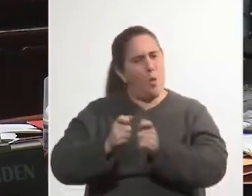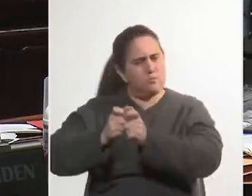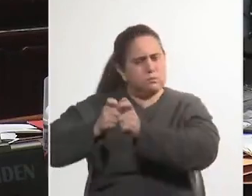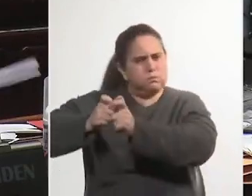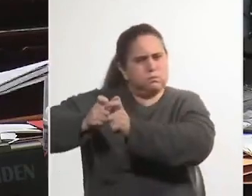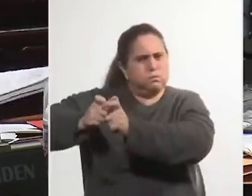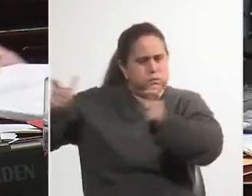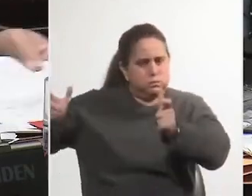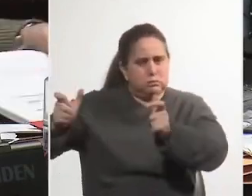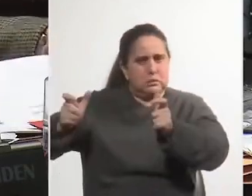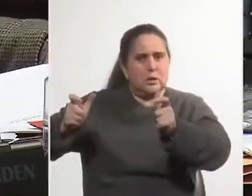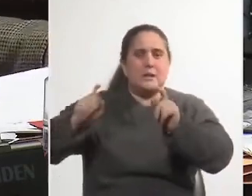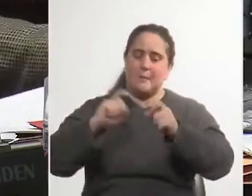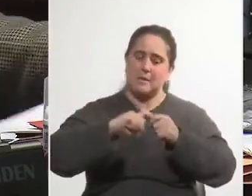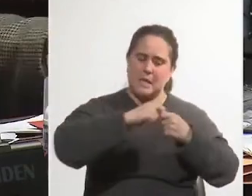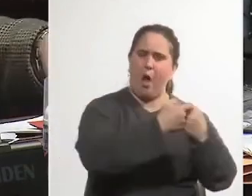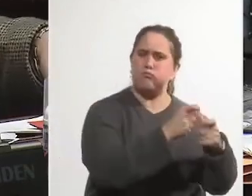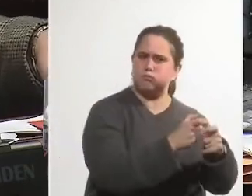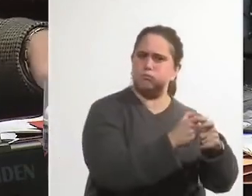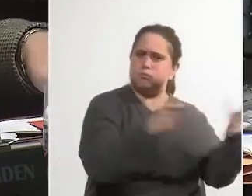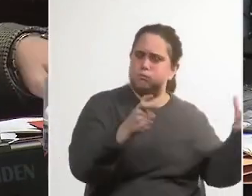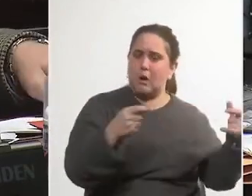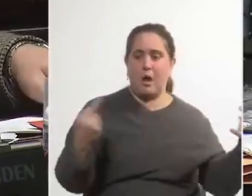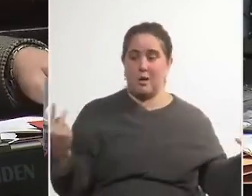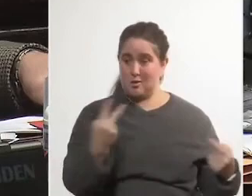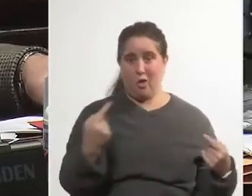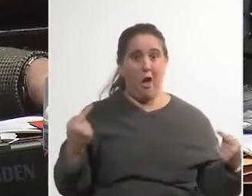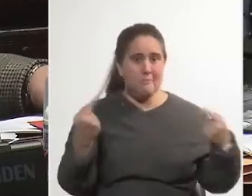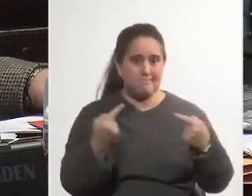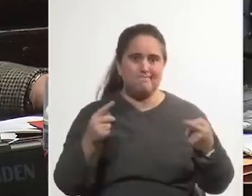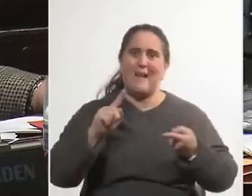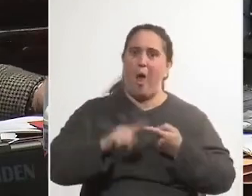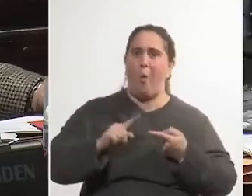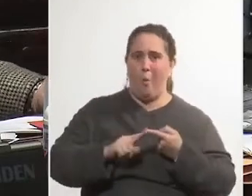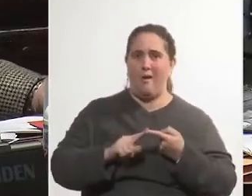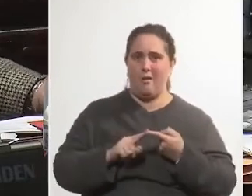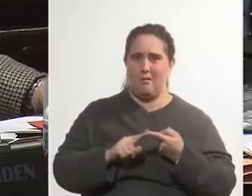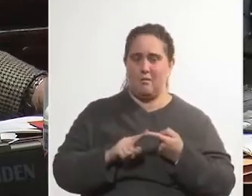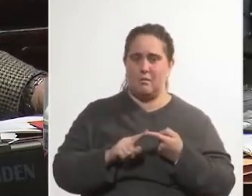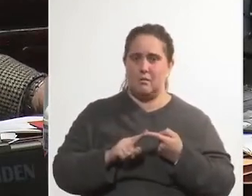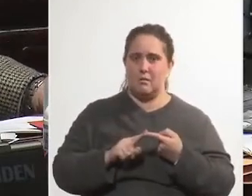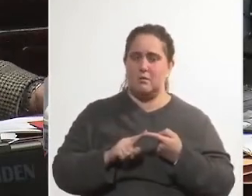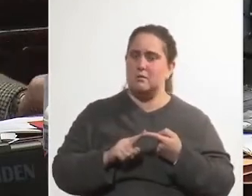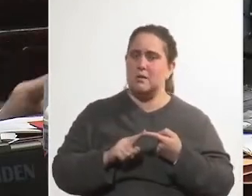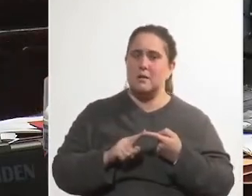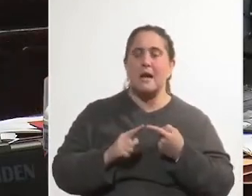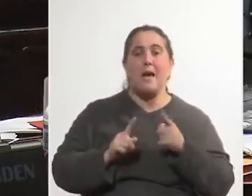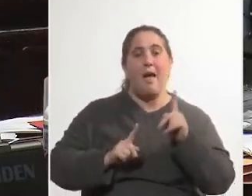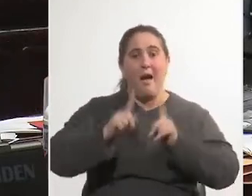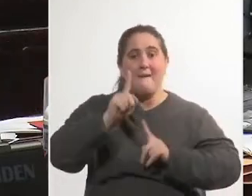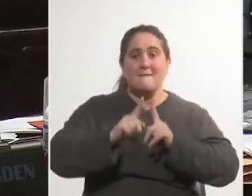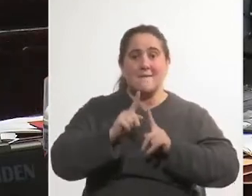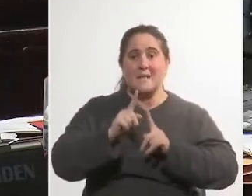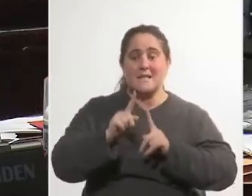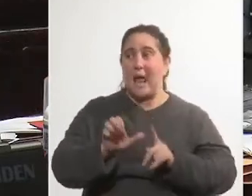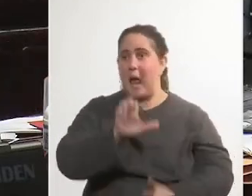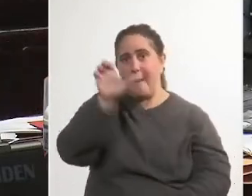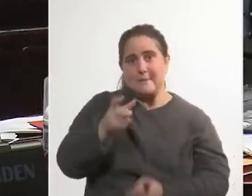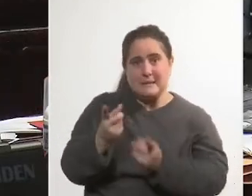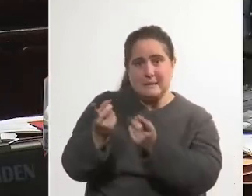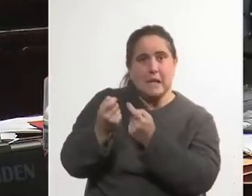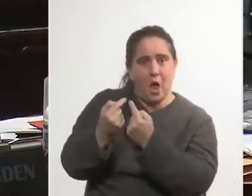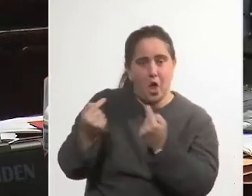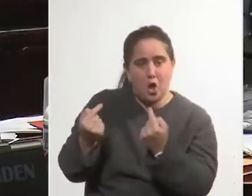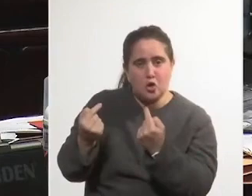empresas y los grandes sindicatos. Y muchas veces las necesidades de las grandes